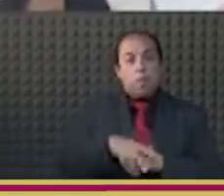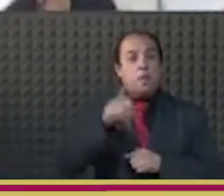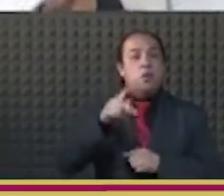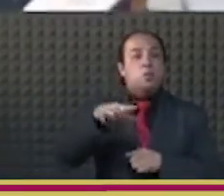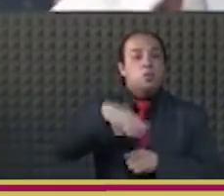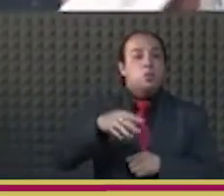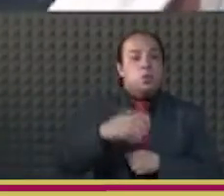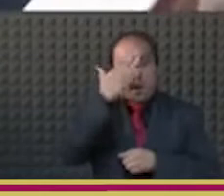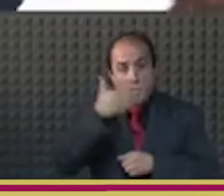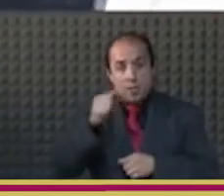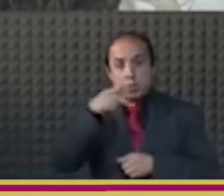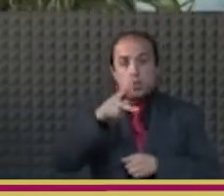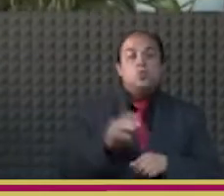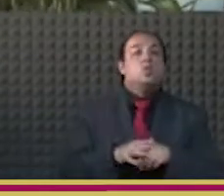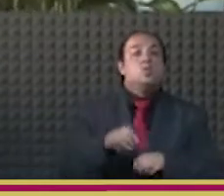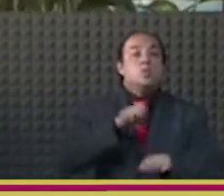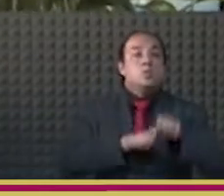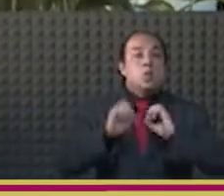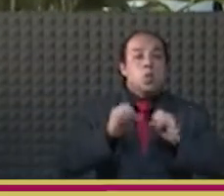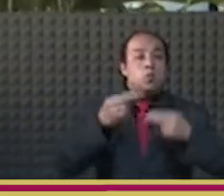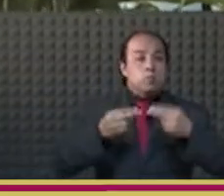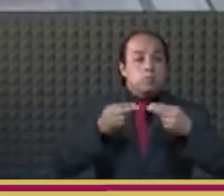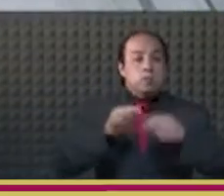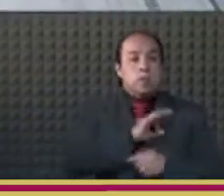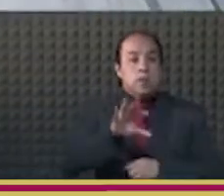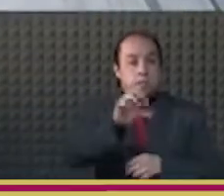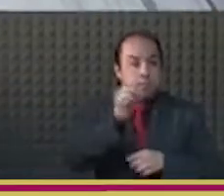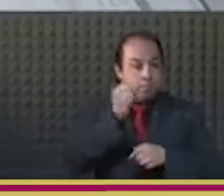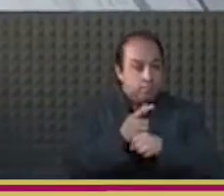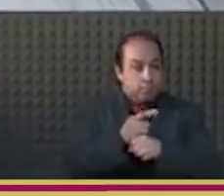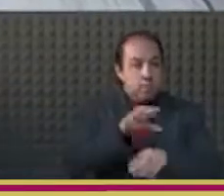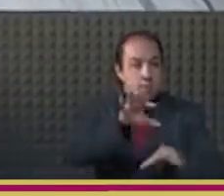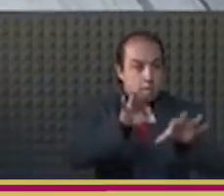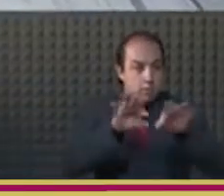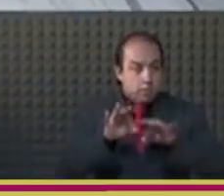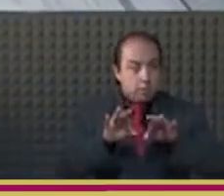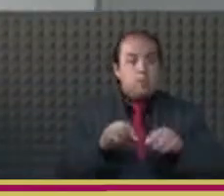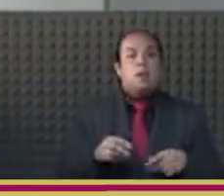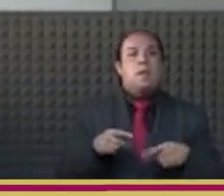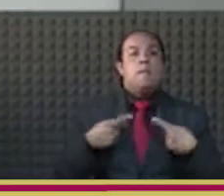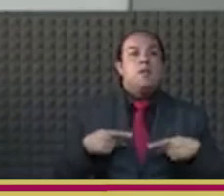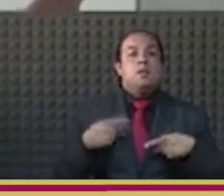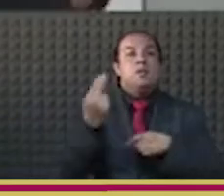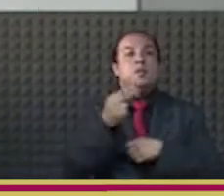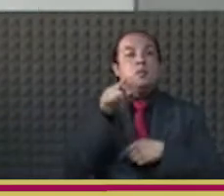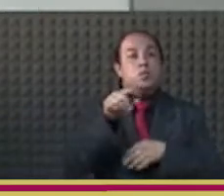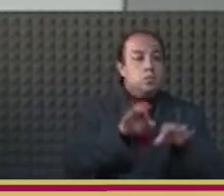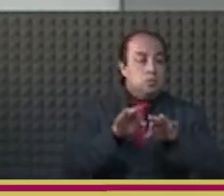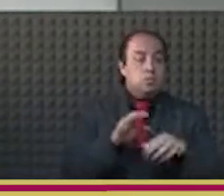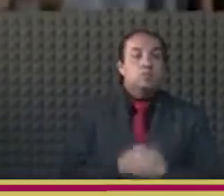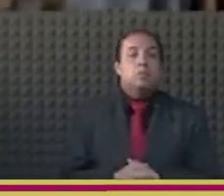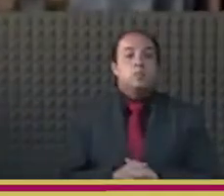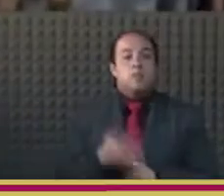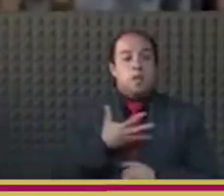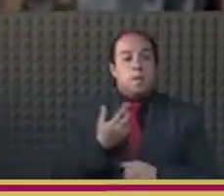para tu empresa o negocio, también podrás identificar y reclutar al personal calificado que necesitas. Recuerda que contamos